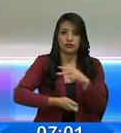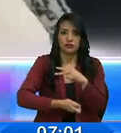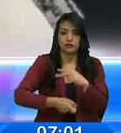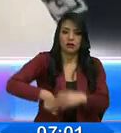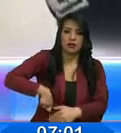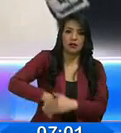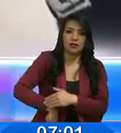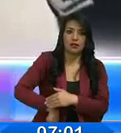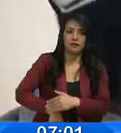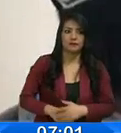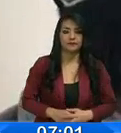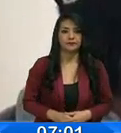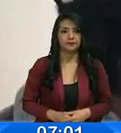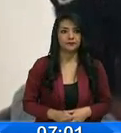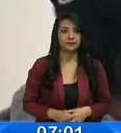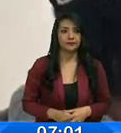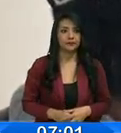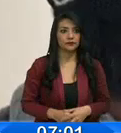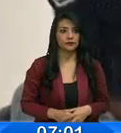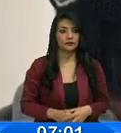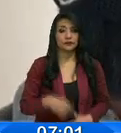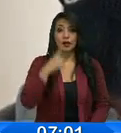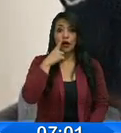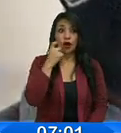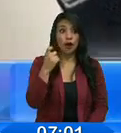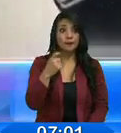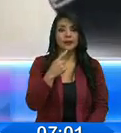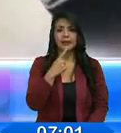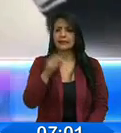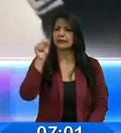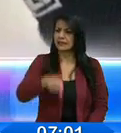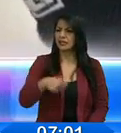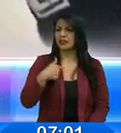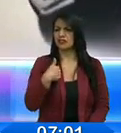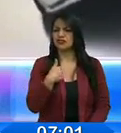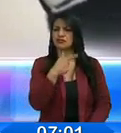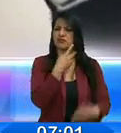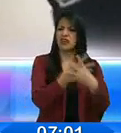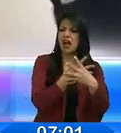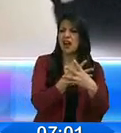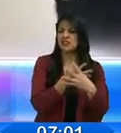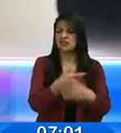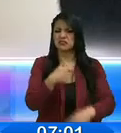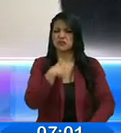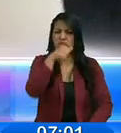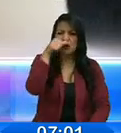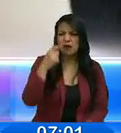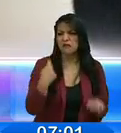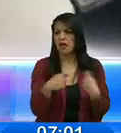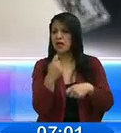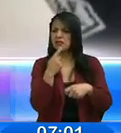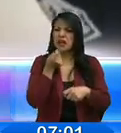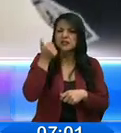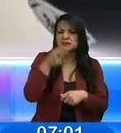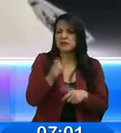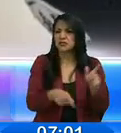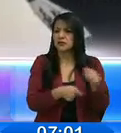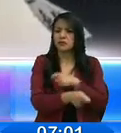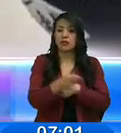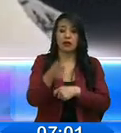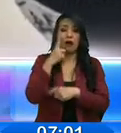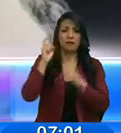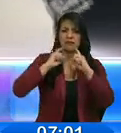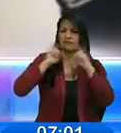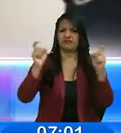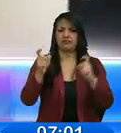cintura. Empieza a decir que ha salido de la cárcel por drogas y por intento de asesinato. Entonces en ese